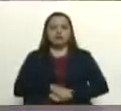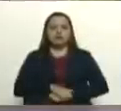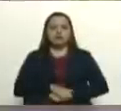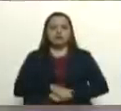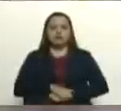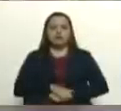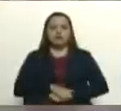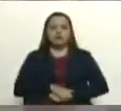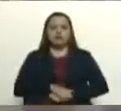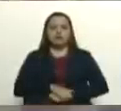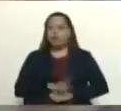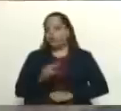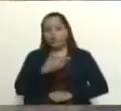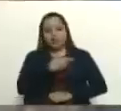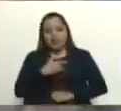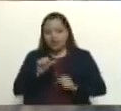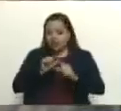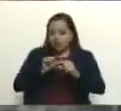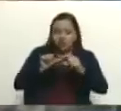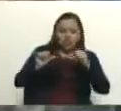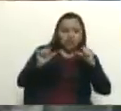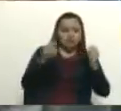No me quiero extender demasiado